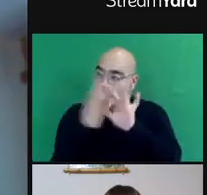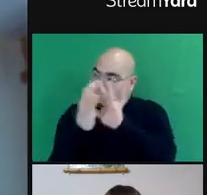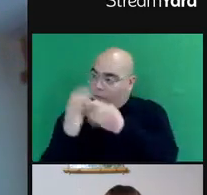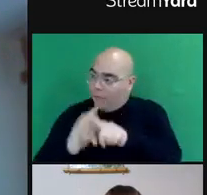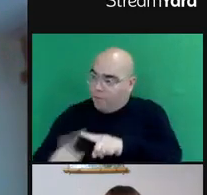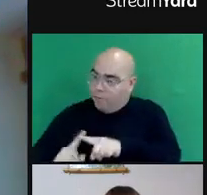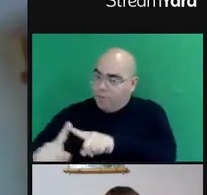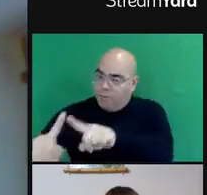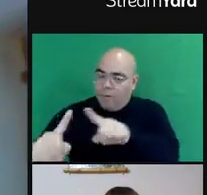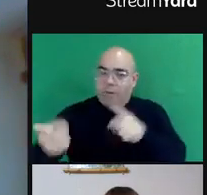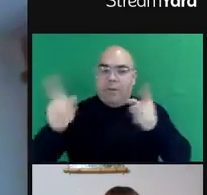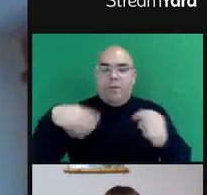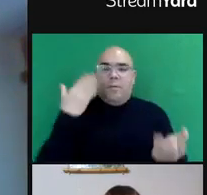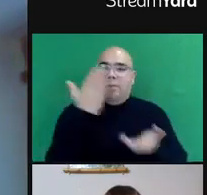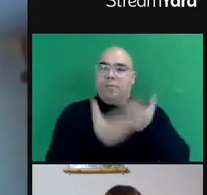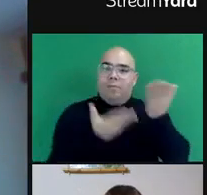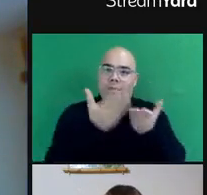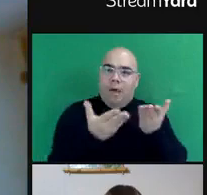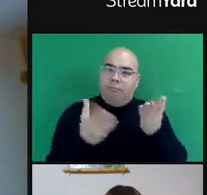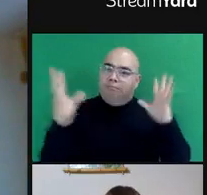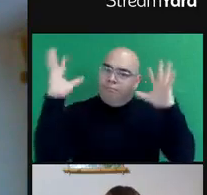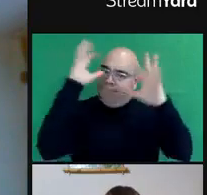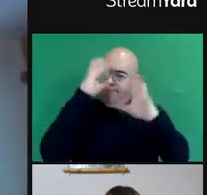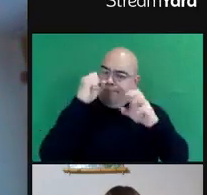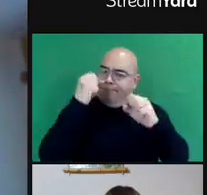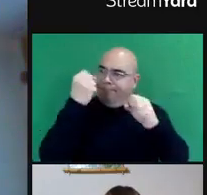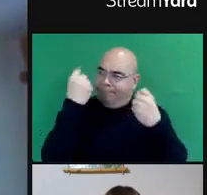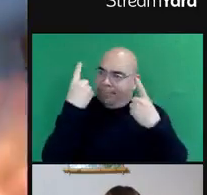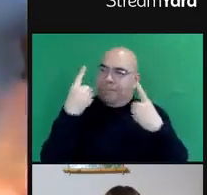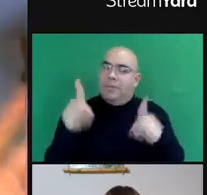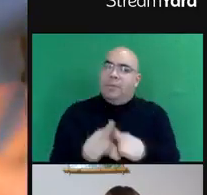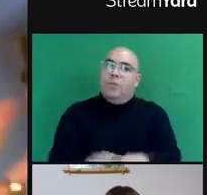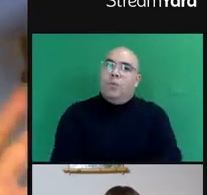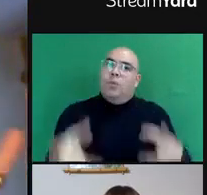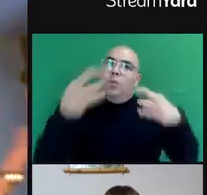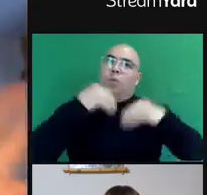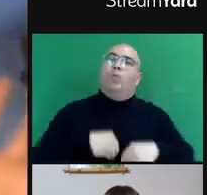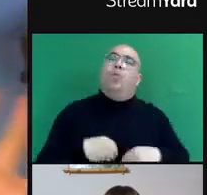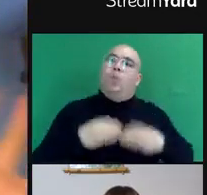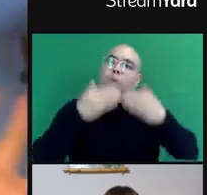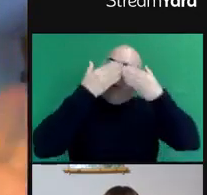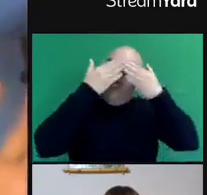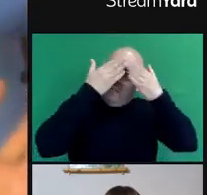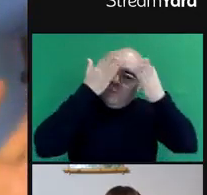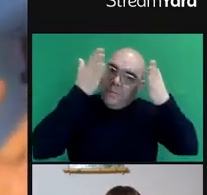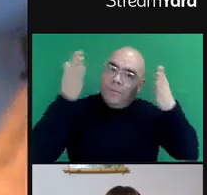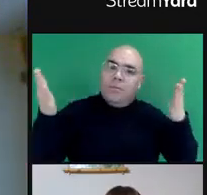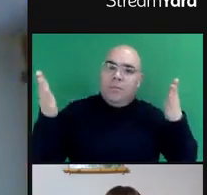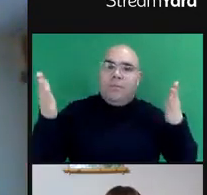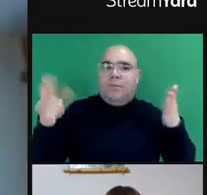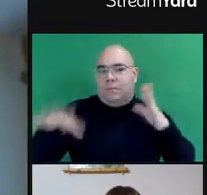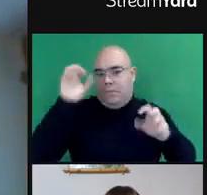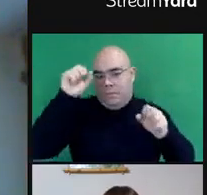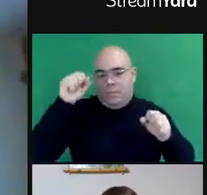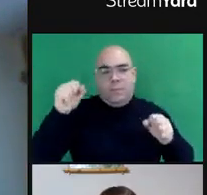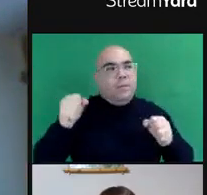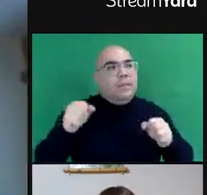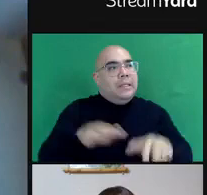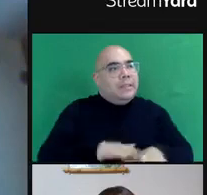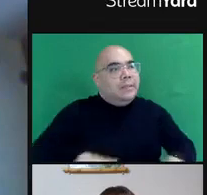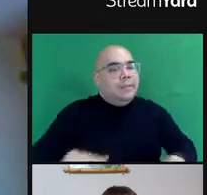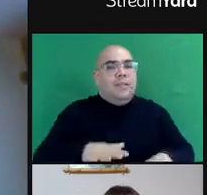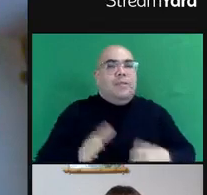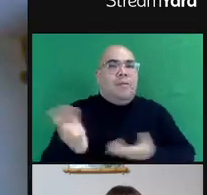planteamientos, pues realmente reiteran la importancia de poder abrir el espacio de conversación, de